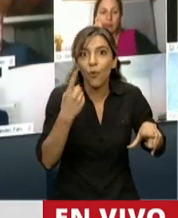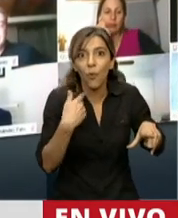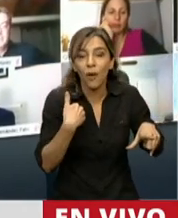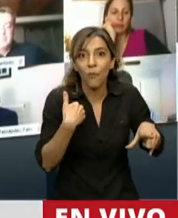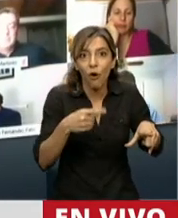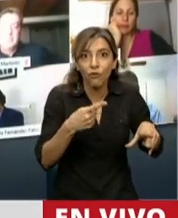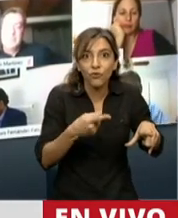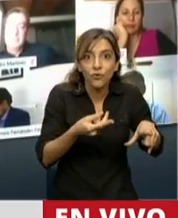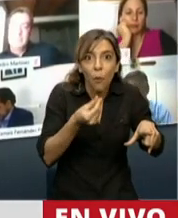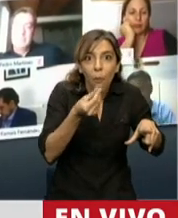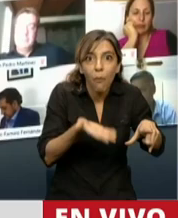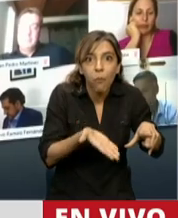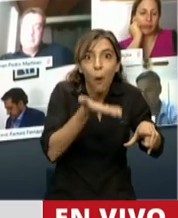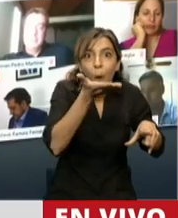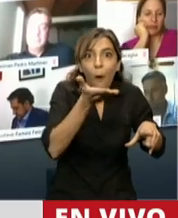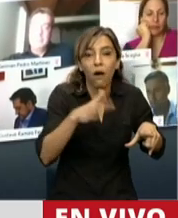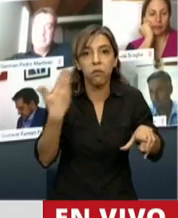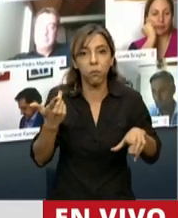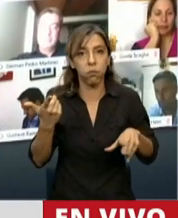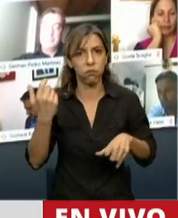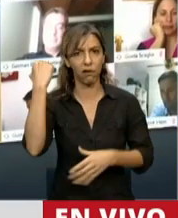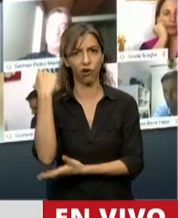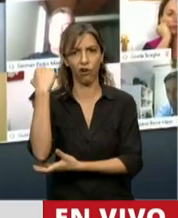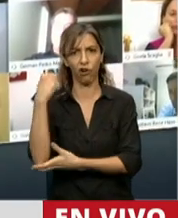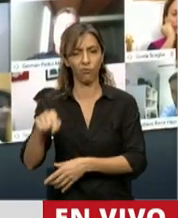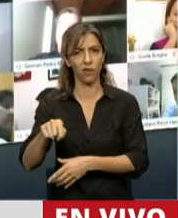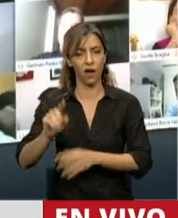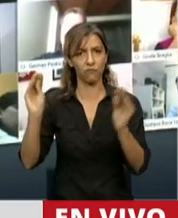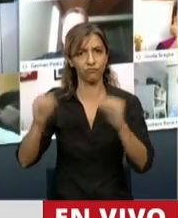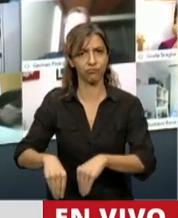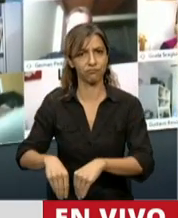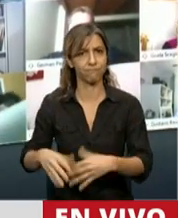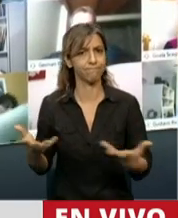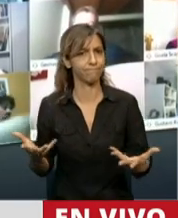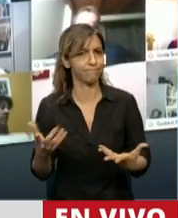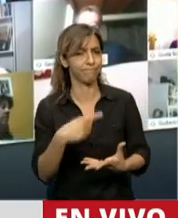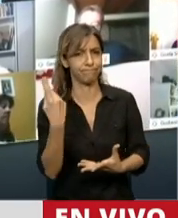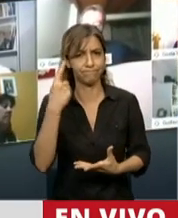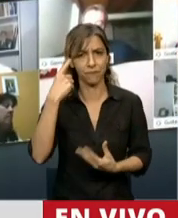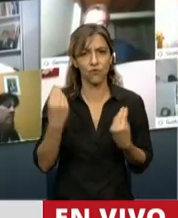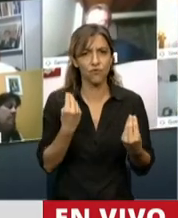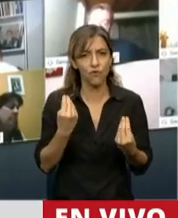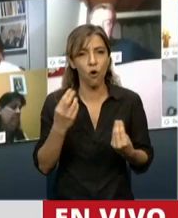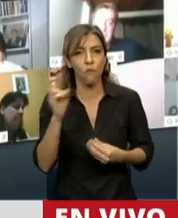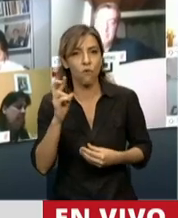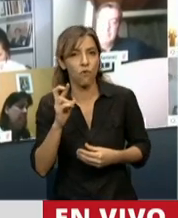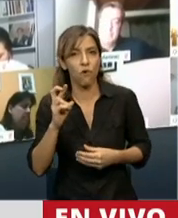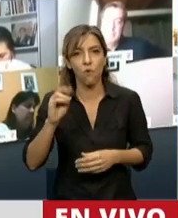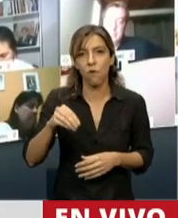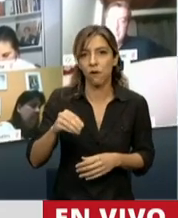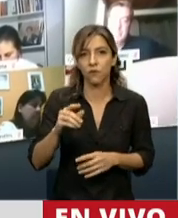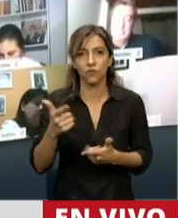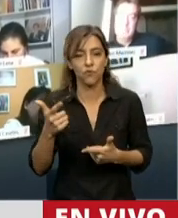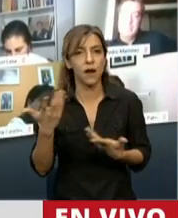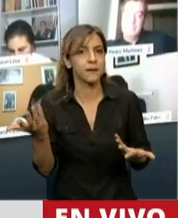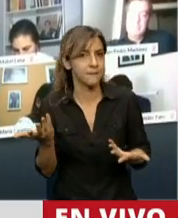la encuentra hundida. Puede pensar que la causa de la falta de dólares, divisas en la Argentina obedece